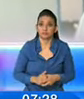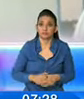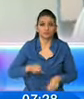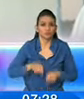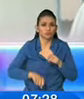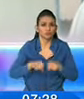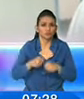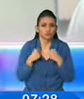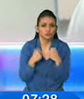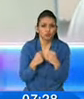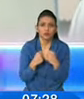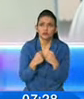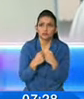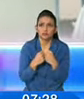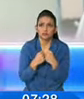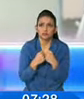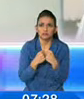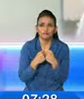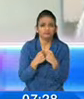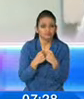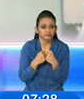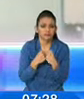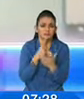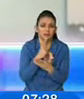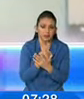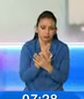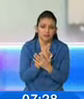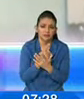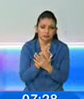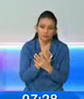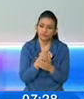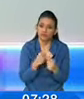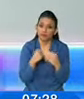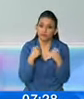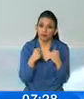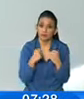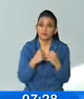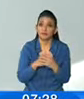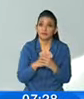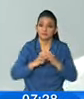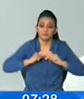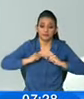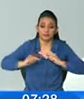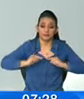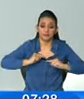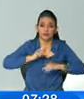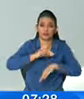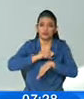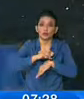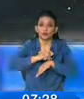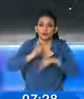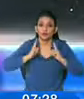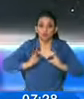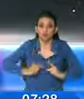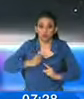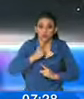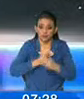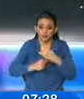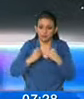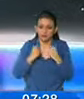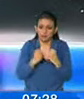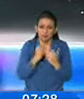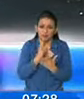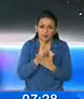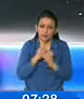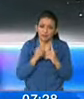fracturas múltiples, lesiones de cuero cabelludo, efectivamente a la lesión inicial muy grave. El jefe médico de esta unidad expresó que a pesar de la gravedad de las lesiones,